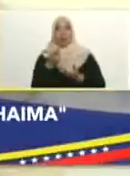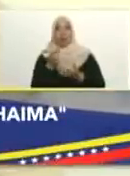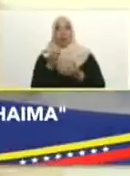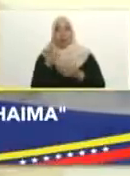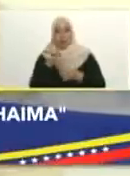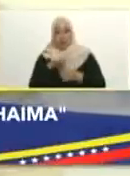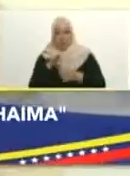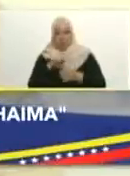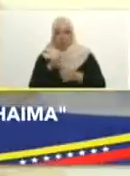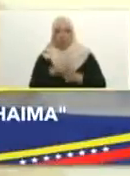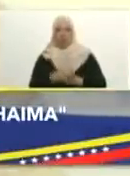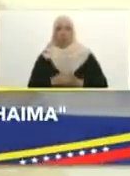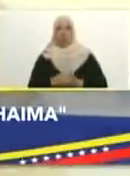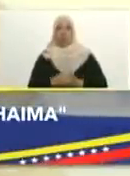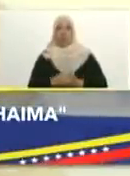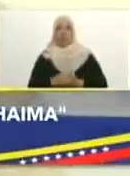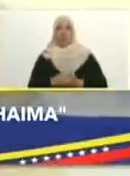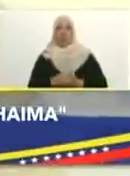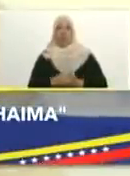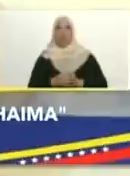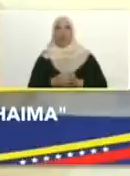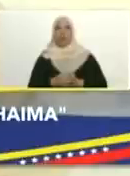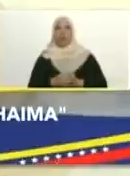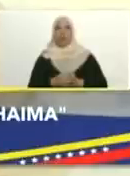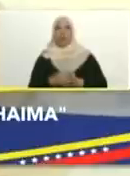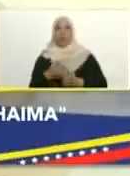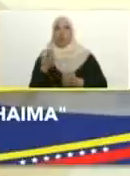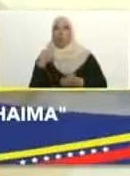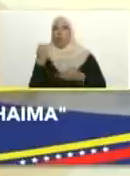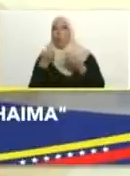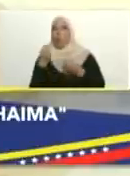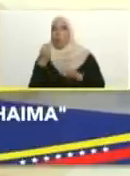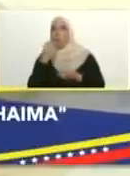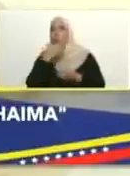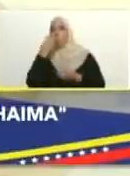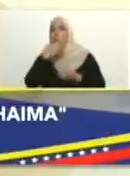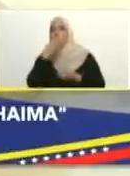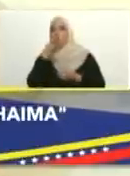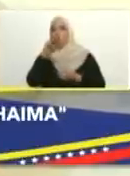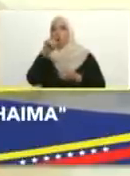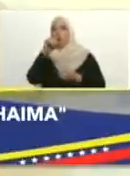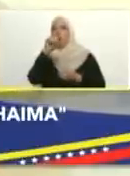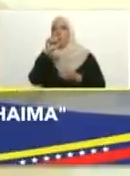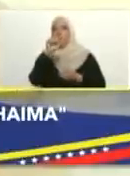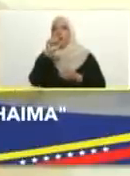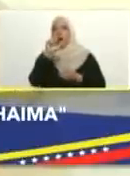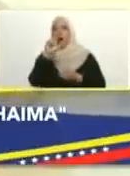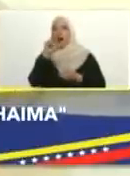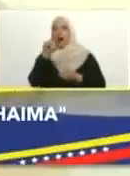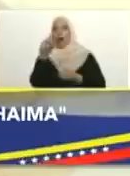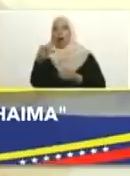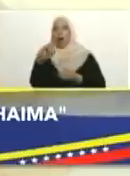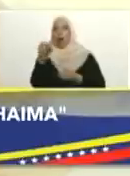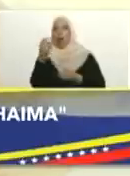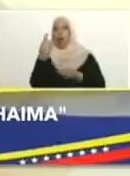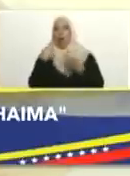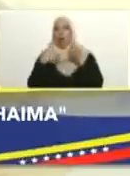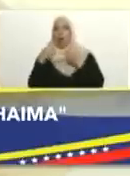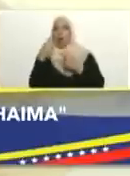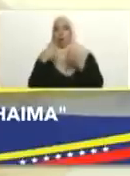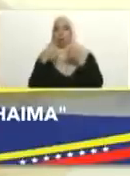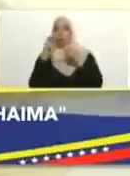¿Ah? Vamos a ver cómo está este mango, ¿vale? El color se ve espectacular.